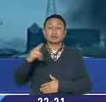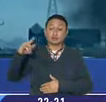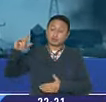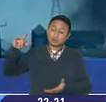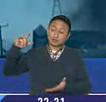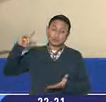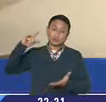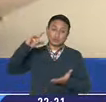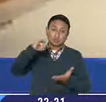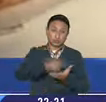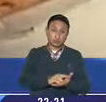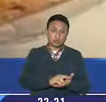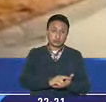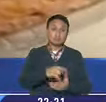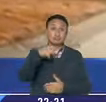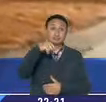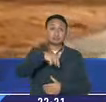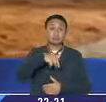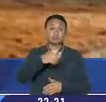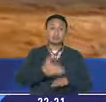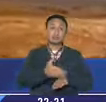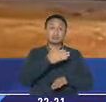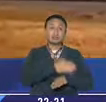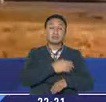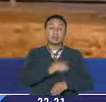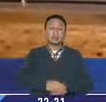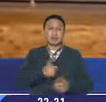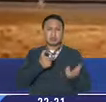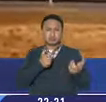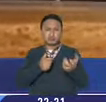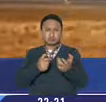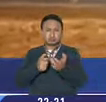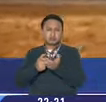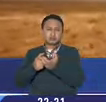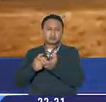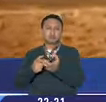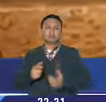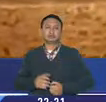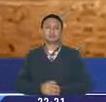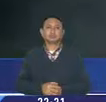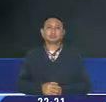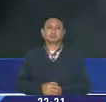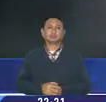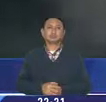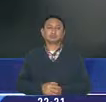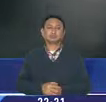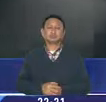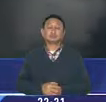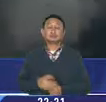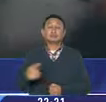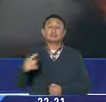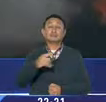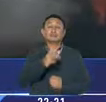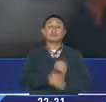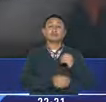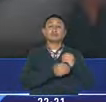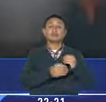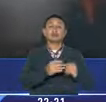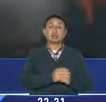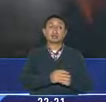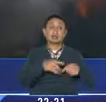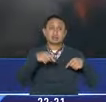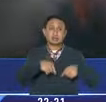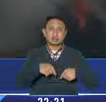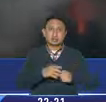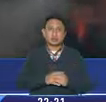Mexicana arribaron, los mismos que habrían sido recibidos con disparos por civiles armados en el lugar. A eso sumado que la detención desencadenó